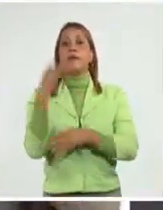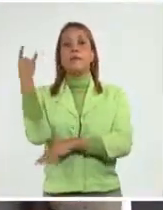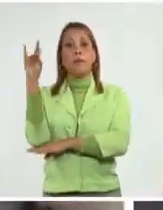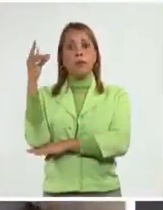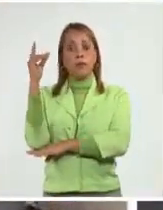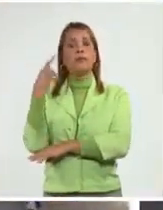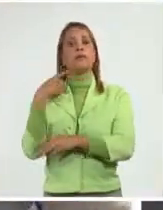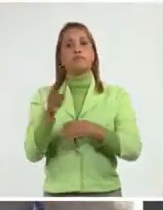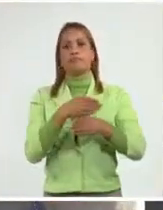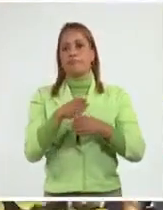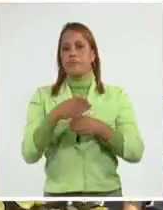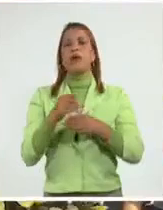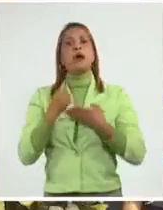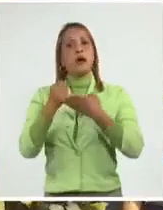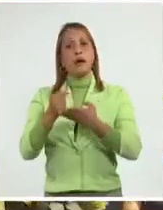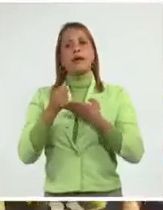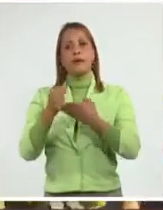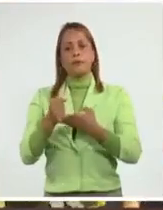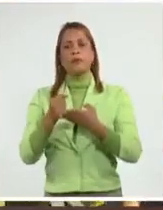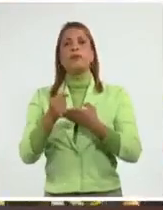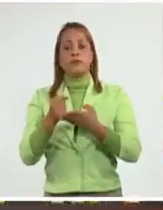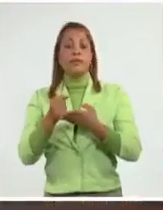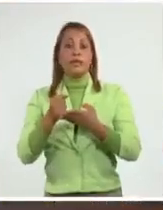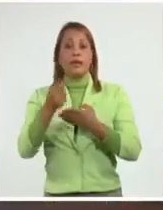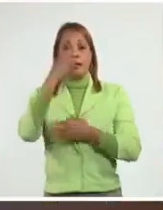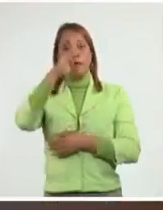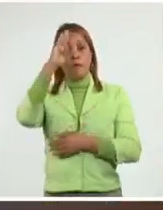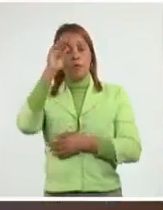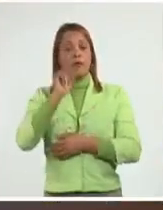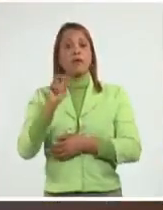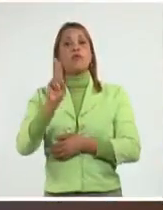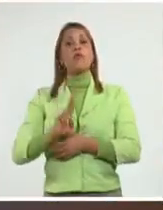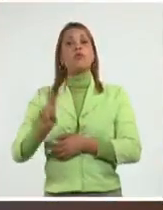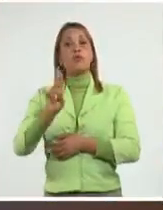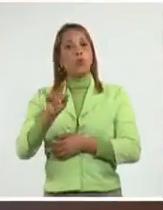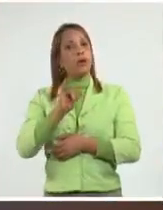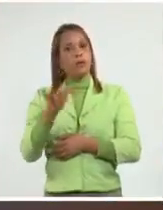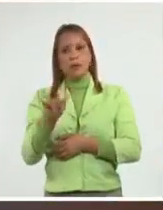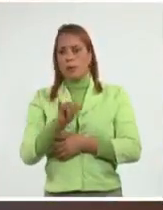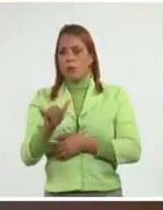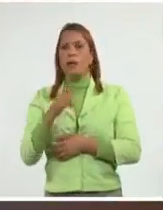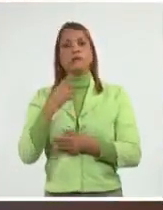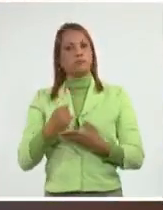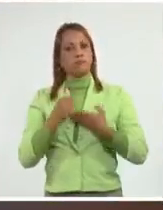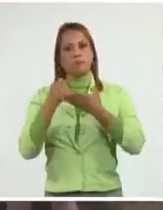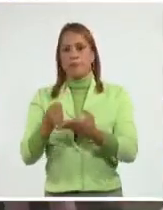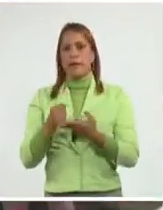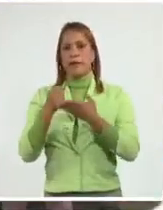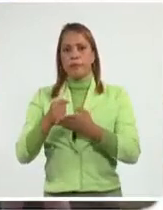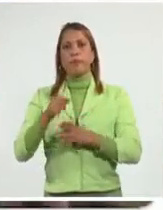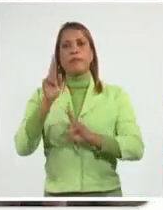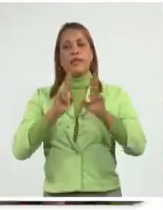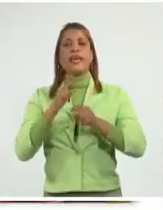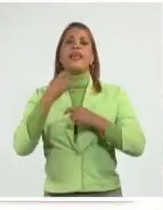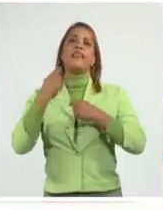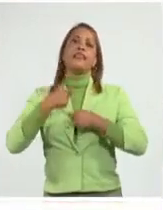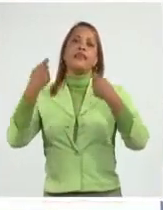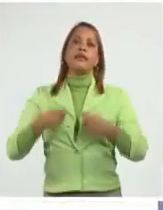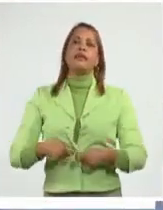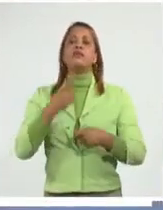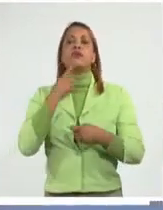refrendar su apoyo a la mayor de las Antillas. Desde Uruguay se pronunciaron a favor de la justa causa de los cubanos por el derecho a desarrollarse sin